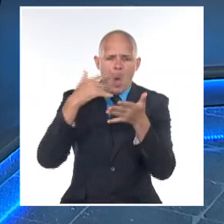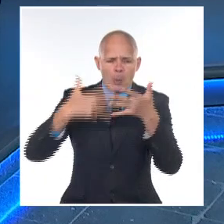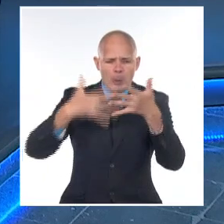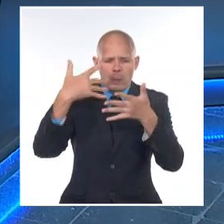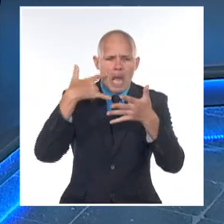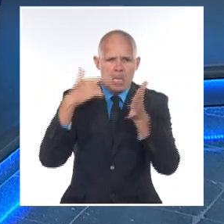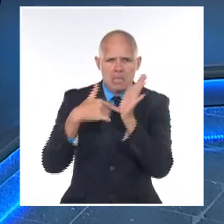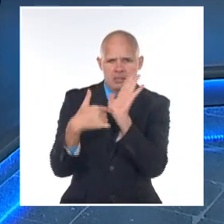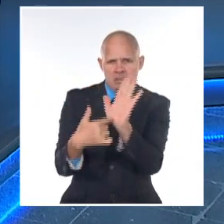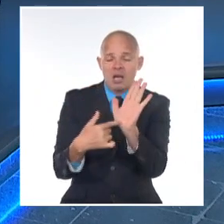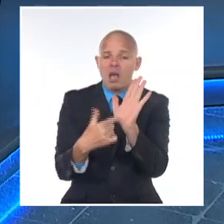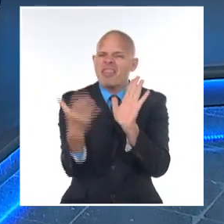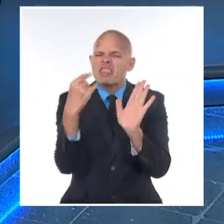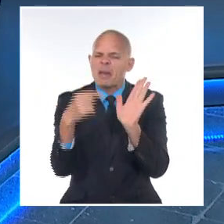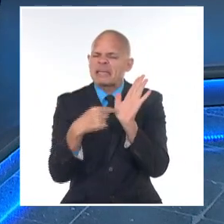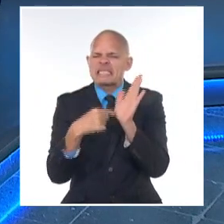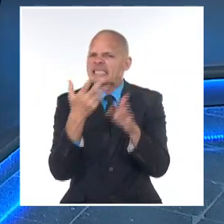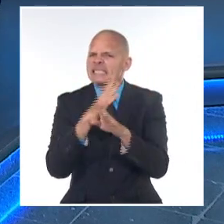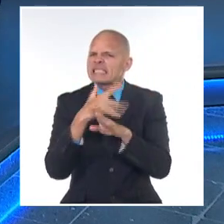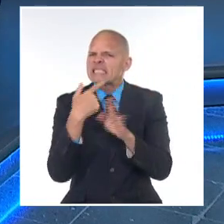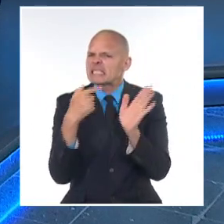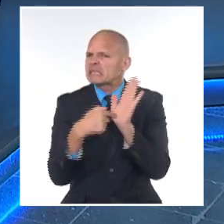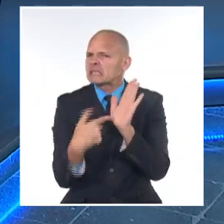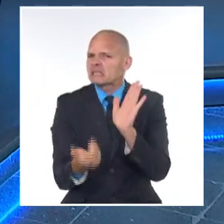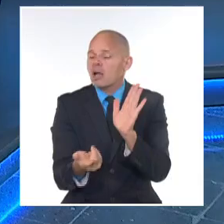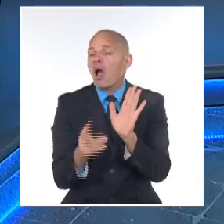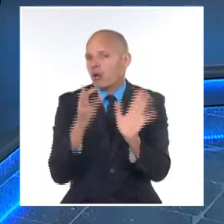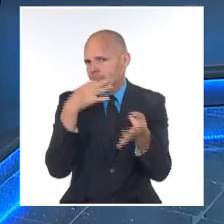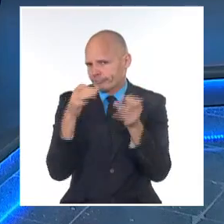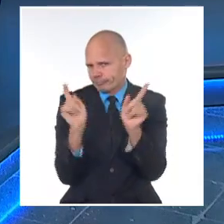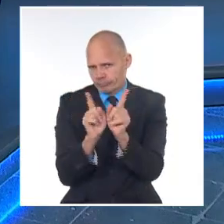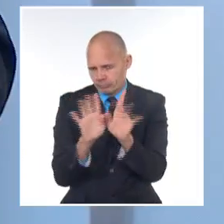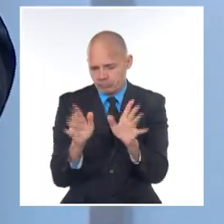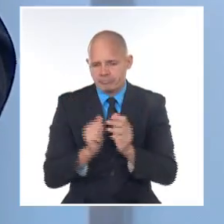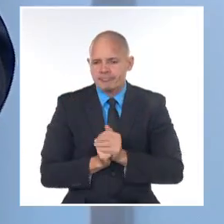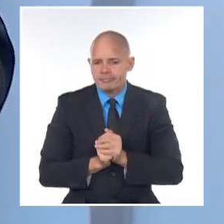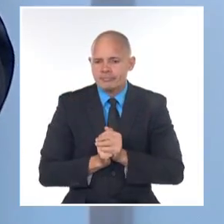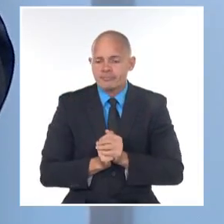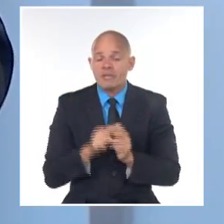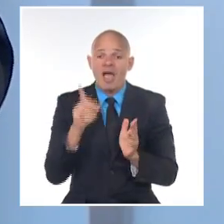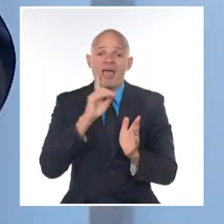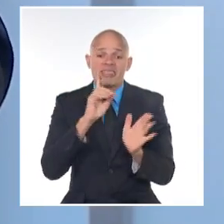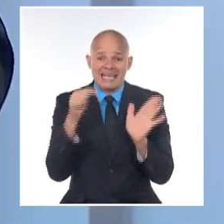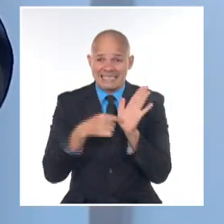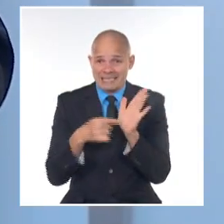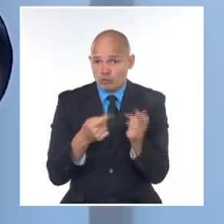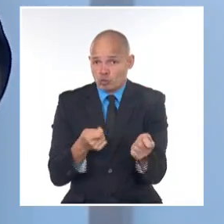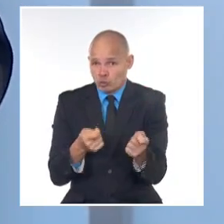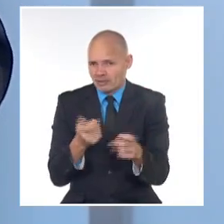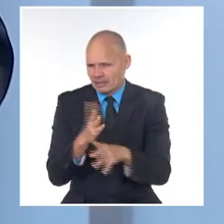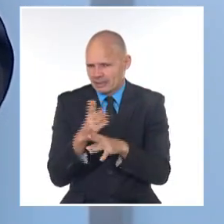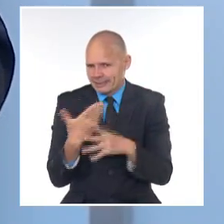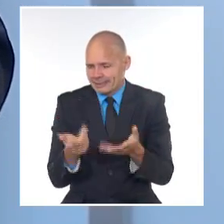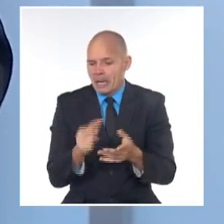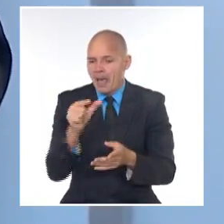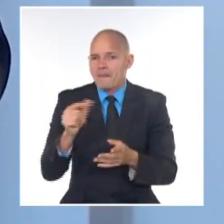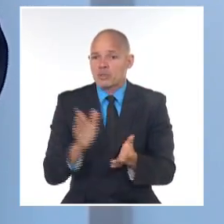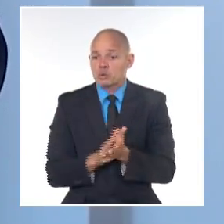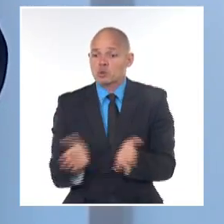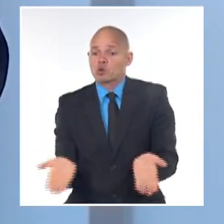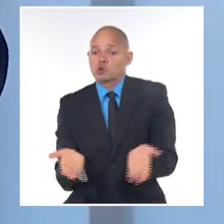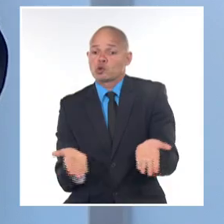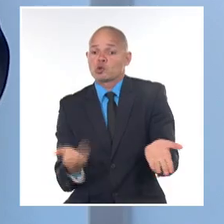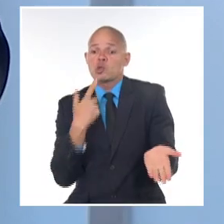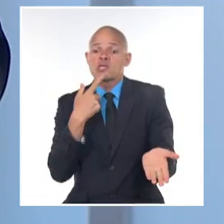comenta en qué consiste, magistrado, este delito. Concretamente quiere decir que una persona llama, incita, provoca a otros a